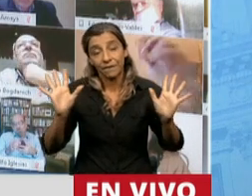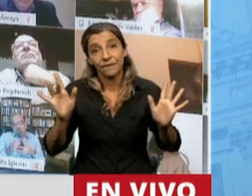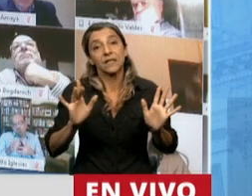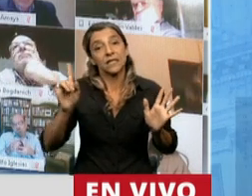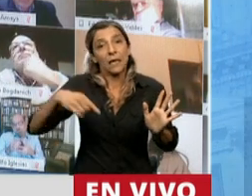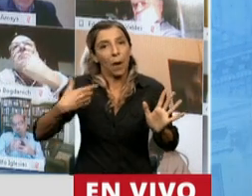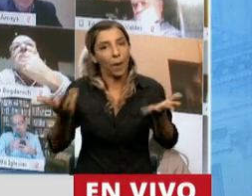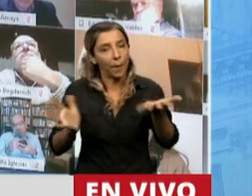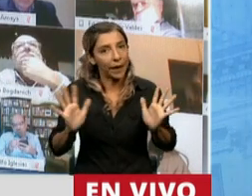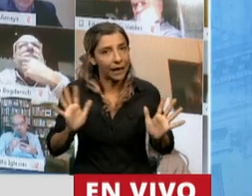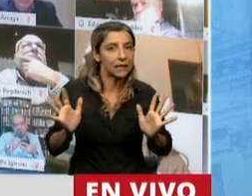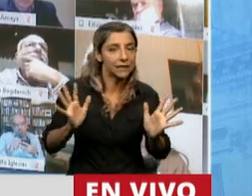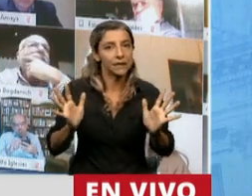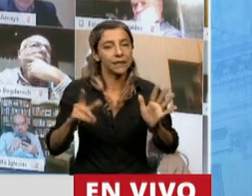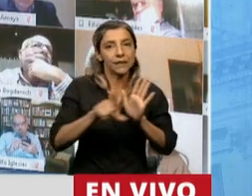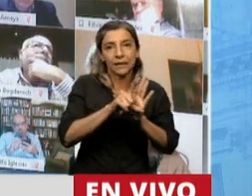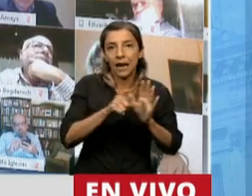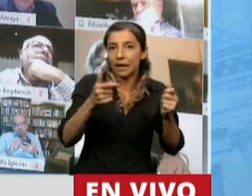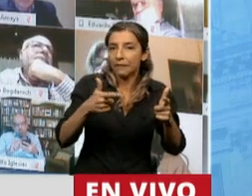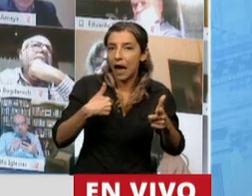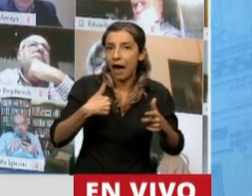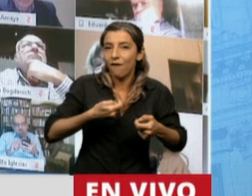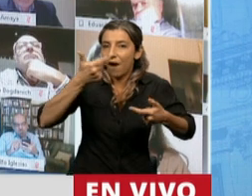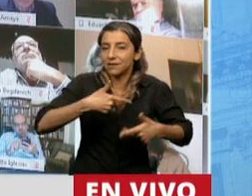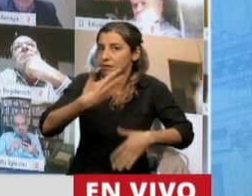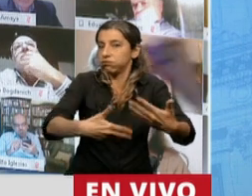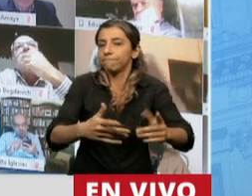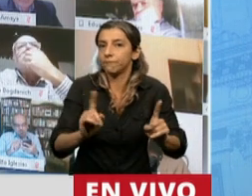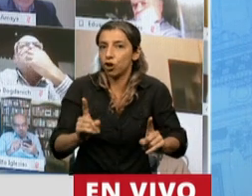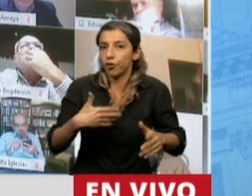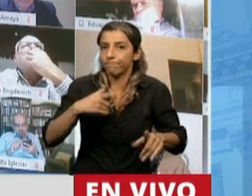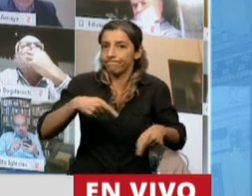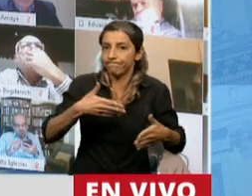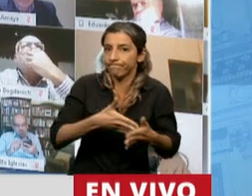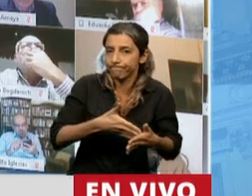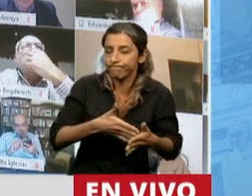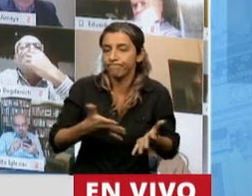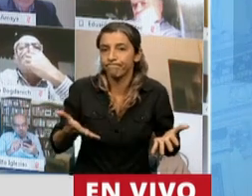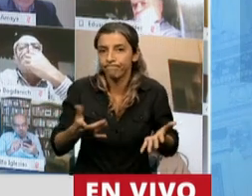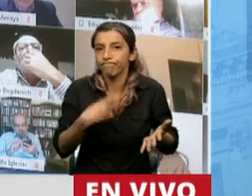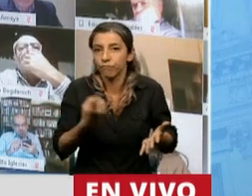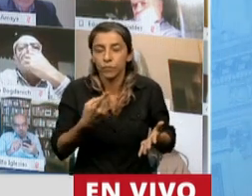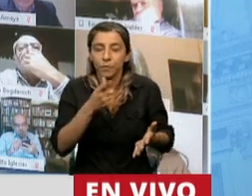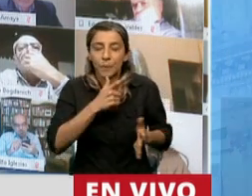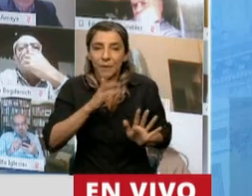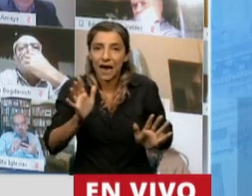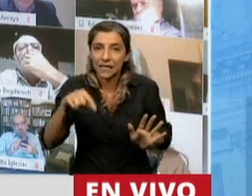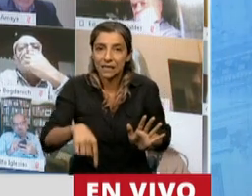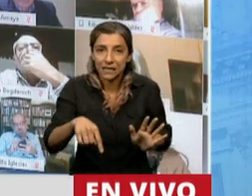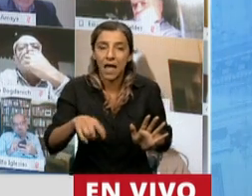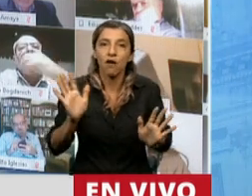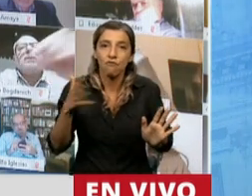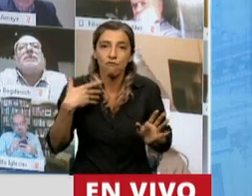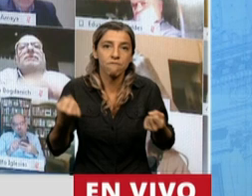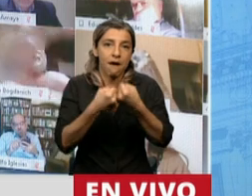complejiza la ley en vez de agilizar la verdad que no estamos en condiciones de poder